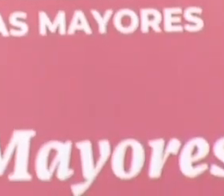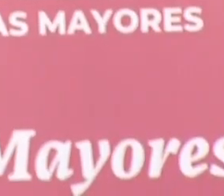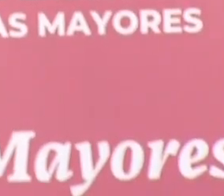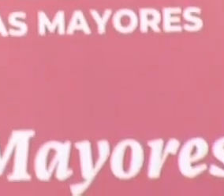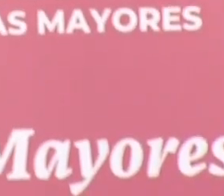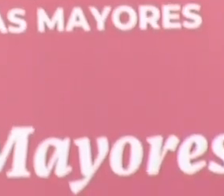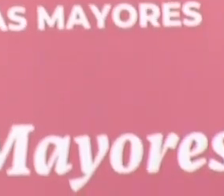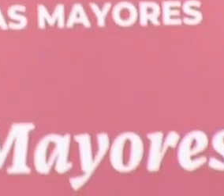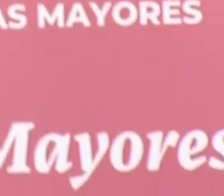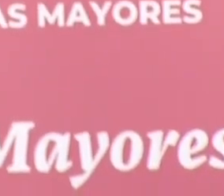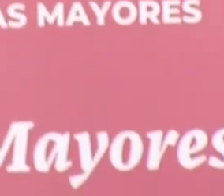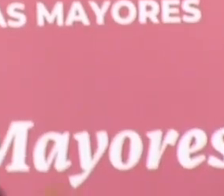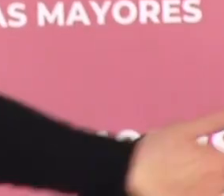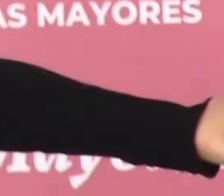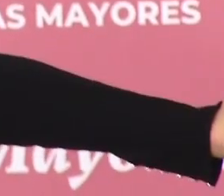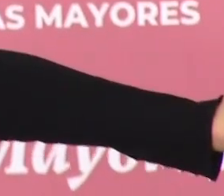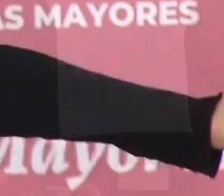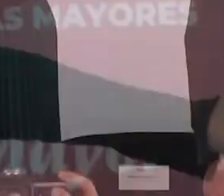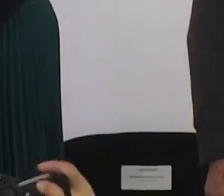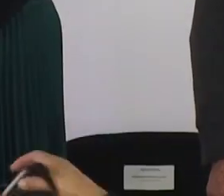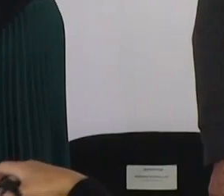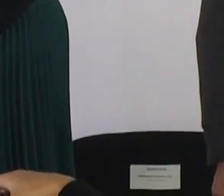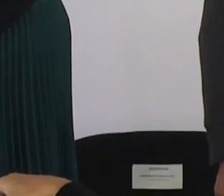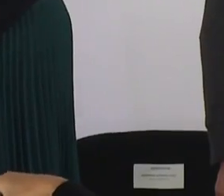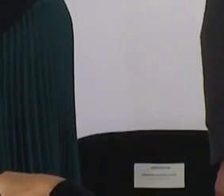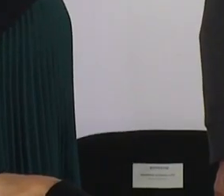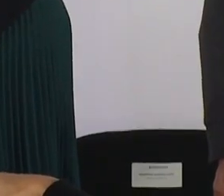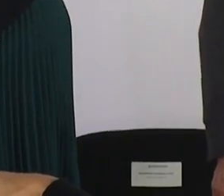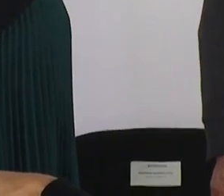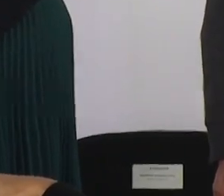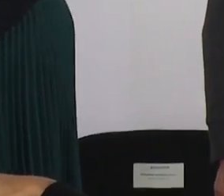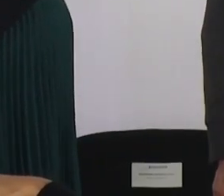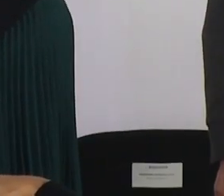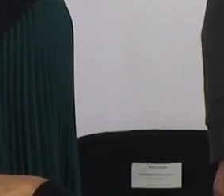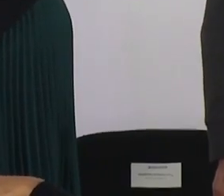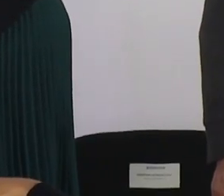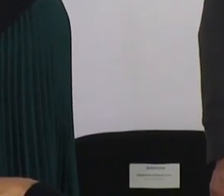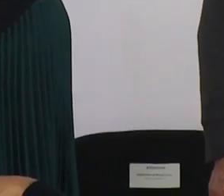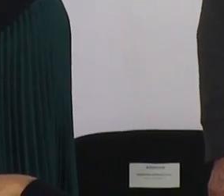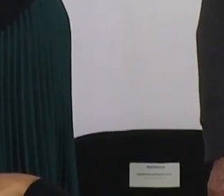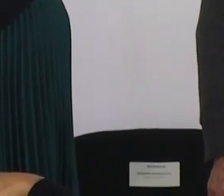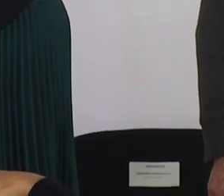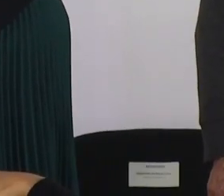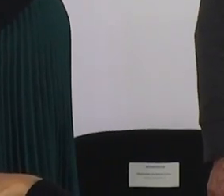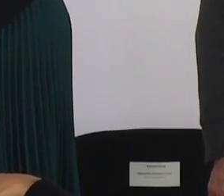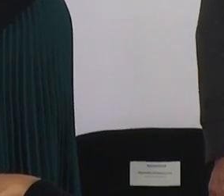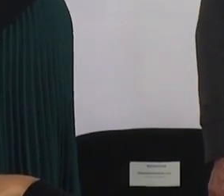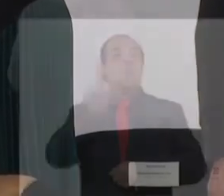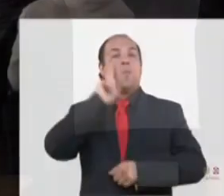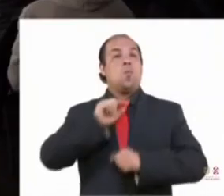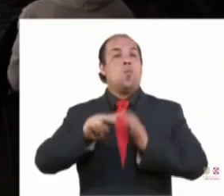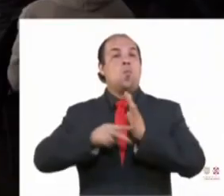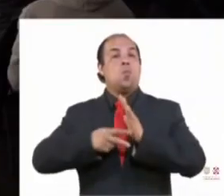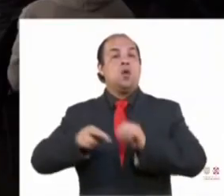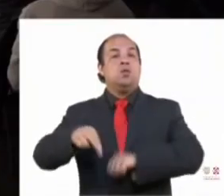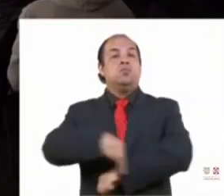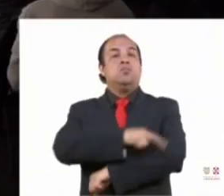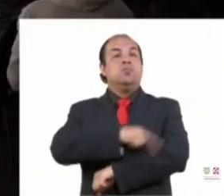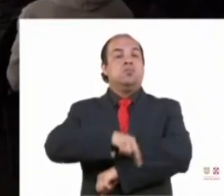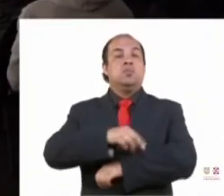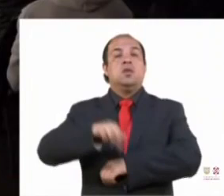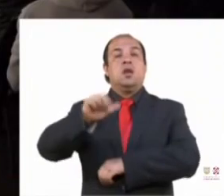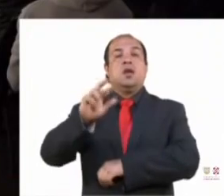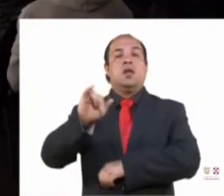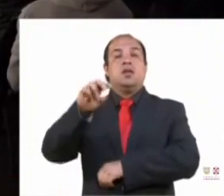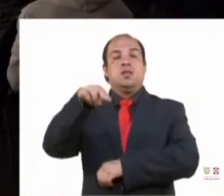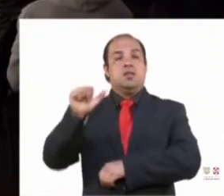delegada Federal de programas de desarrollo para el bienestar en la Ciudad de México recordó que toda persona que haya cumplido 65 años ya